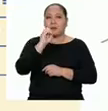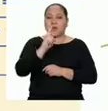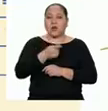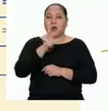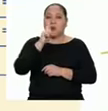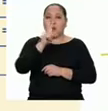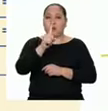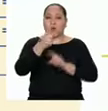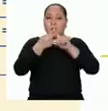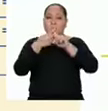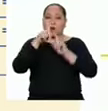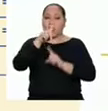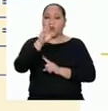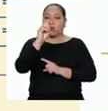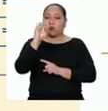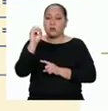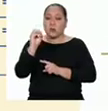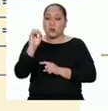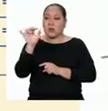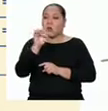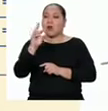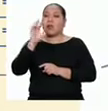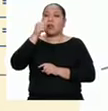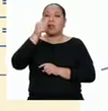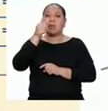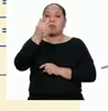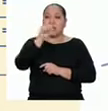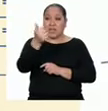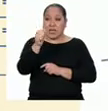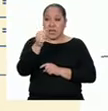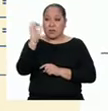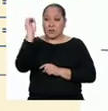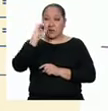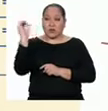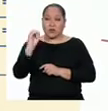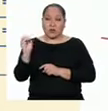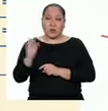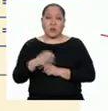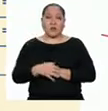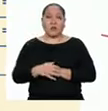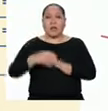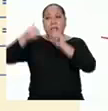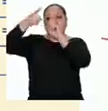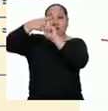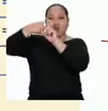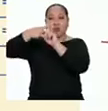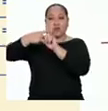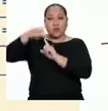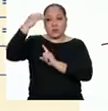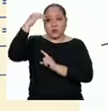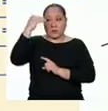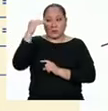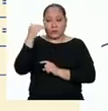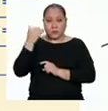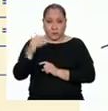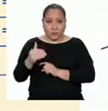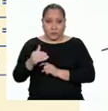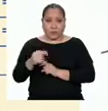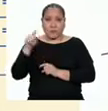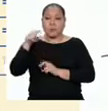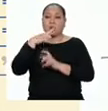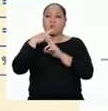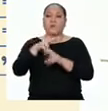frecuencia porcentual es 10%. ¡Casi lo olvido! La suma de las frecuencias porcentuales